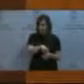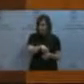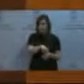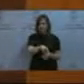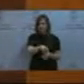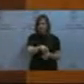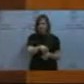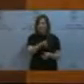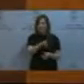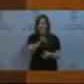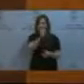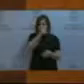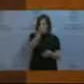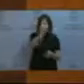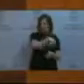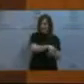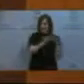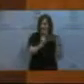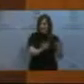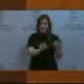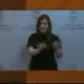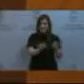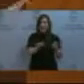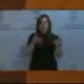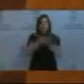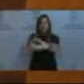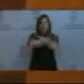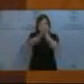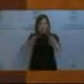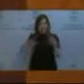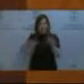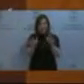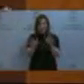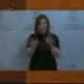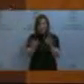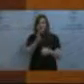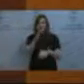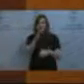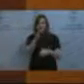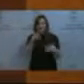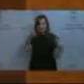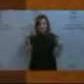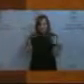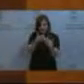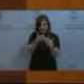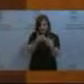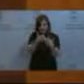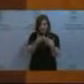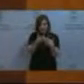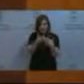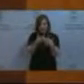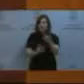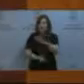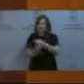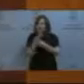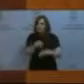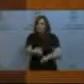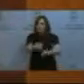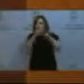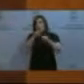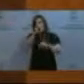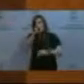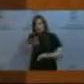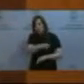sabe. ¿Usted considera, y aclárelo, que la causa de este accidente se debió a un disparo o